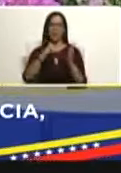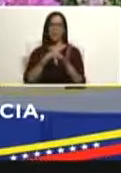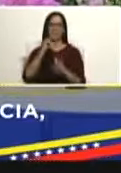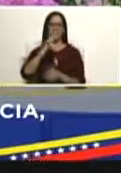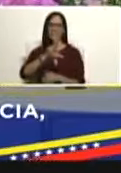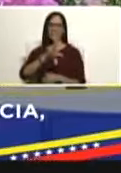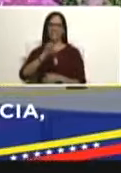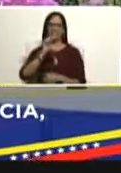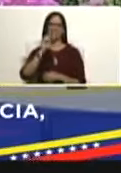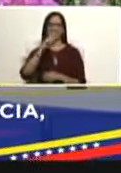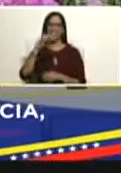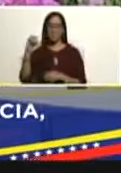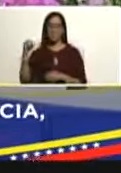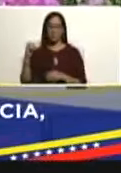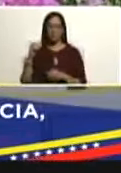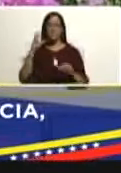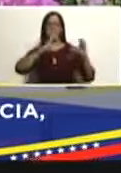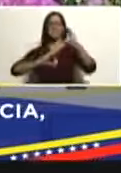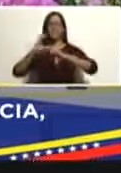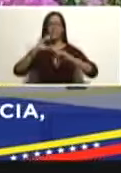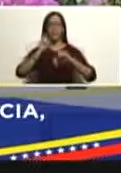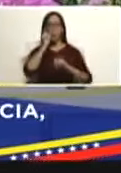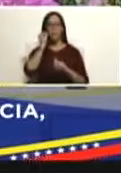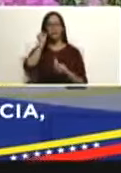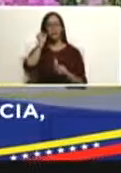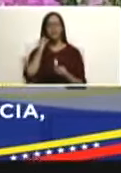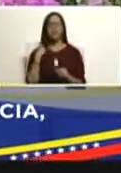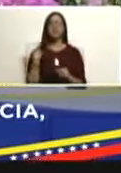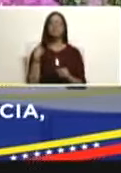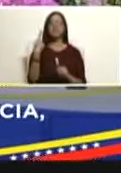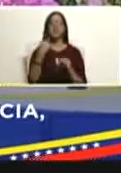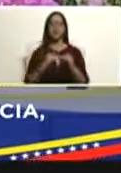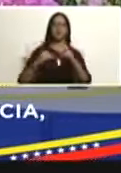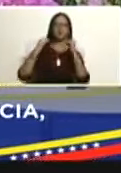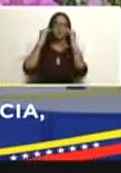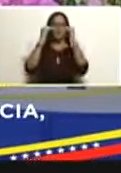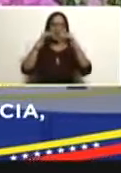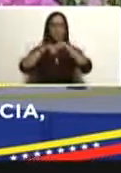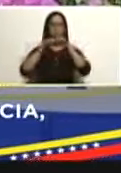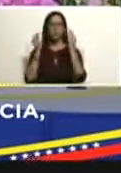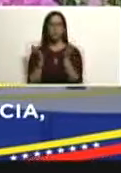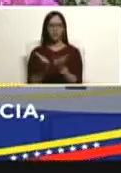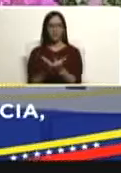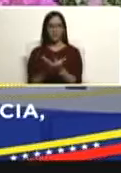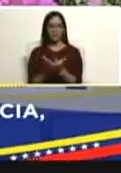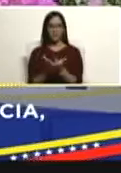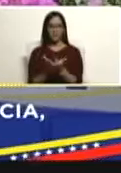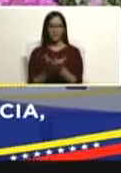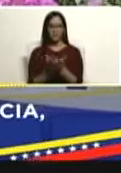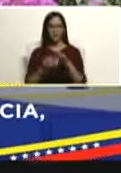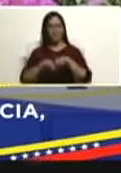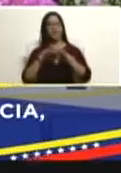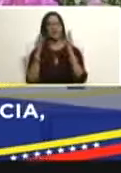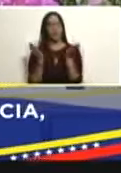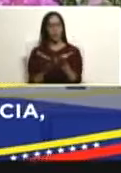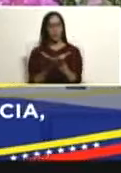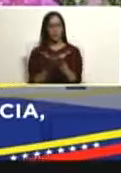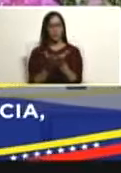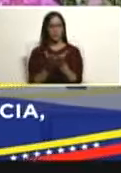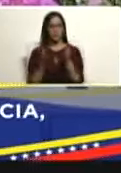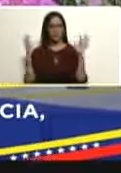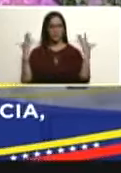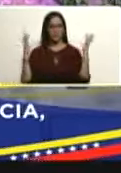25.300 científicos y científicas de primer nivel mundial, de primer nivel en el mundo.